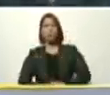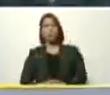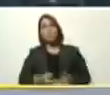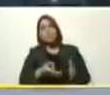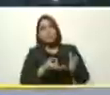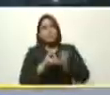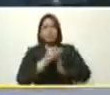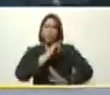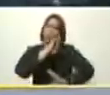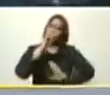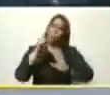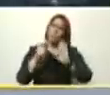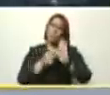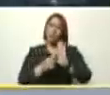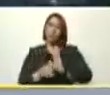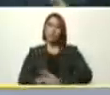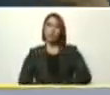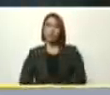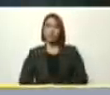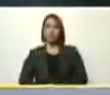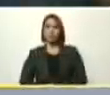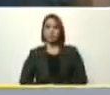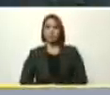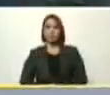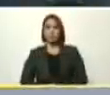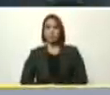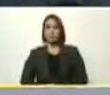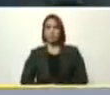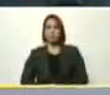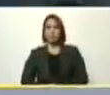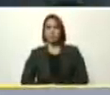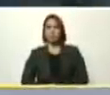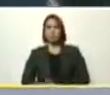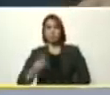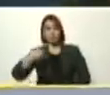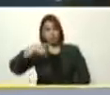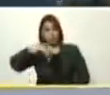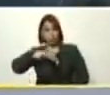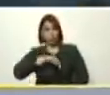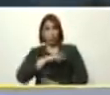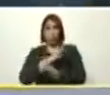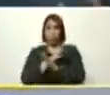Lealtad absoluta. Nos hemos jugado la vida